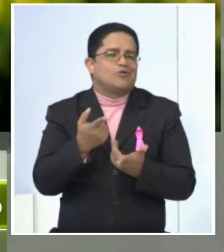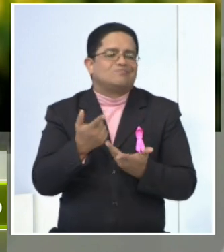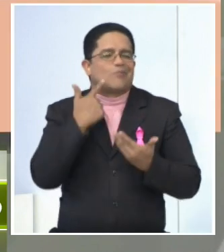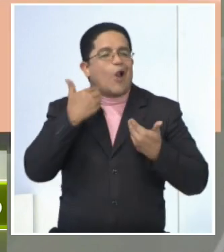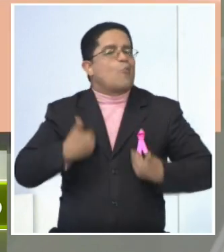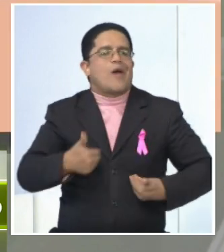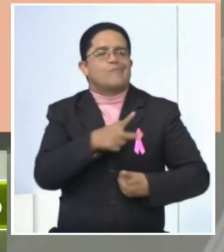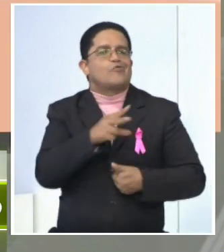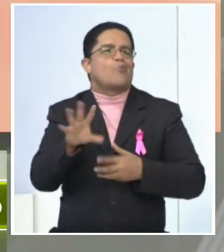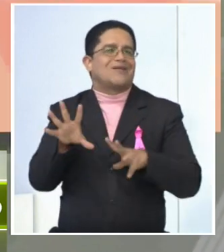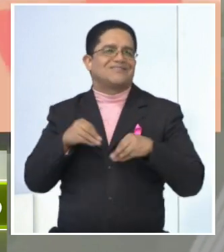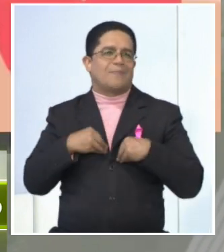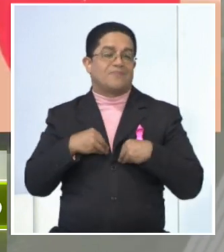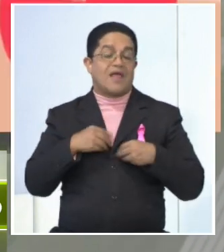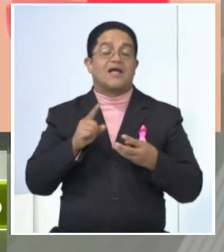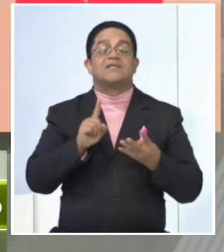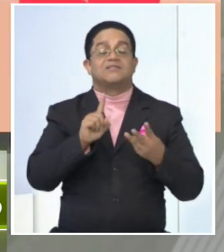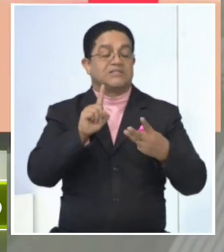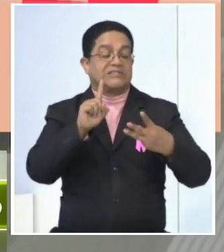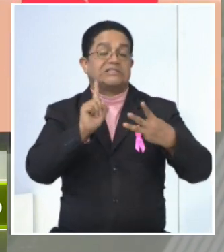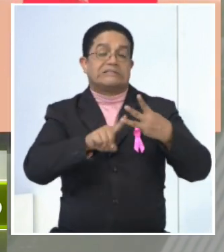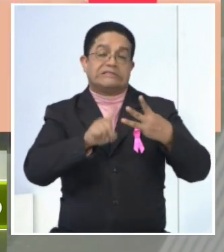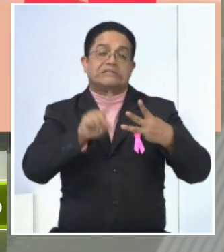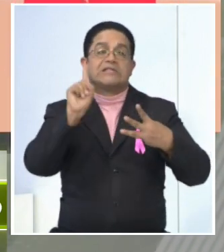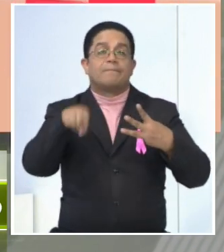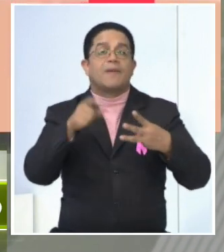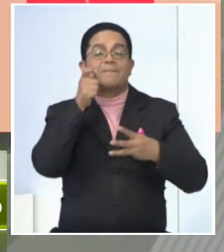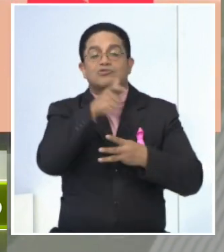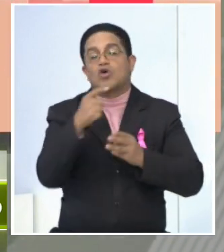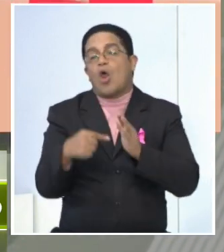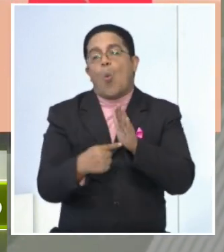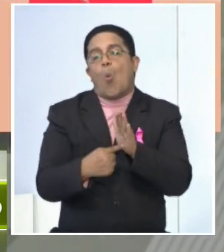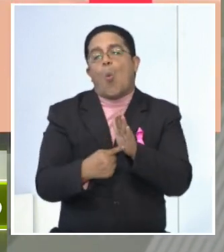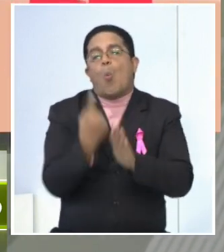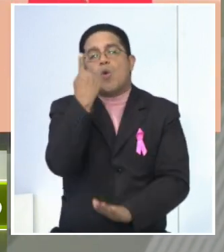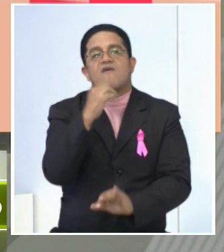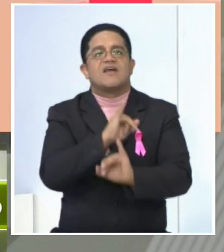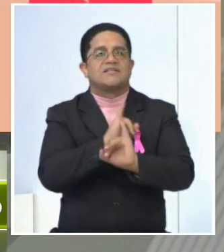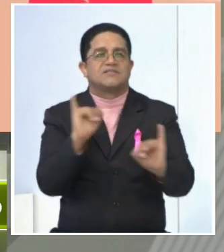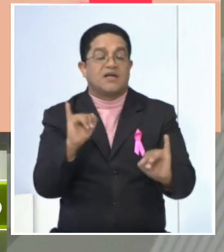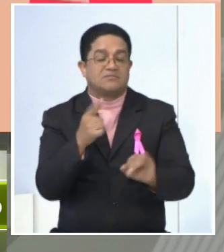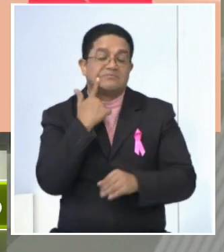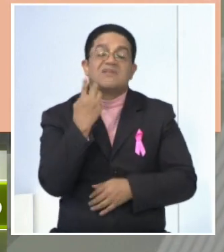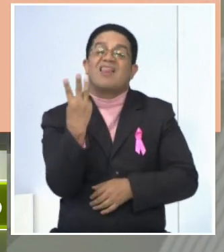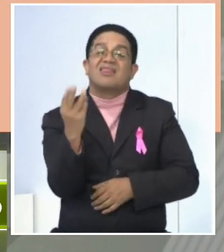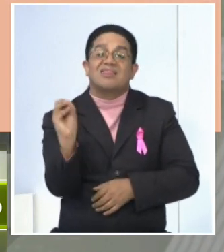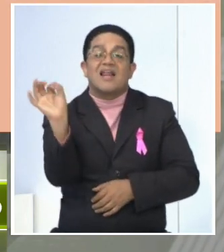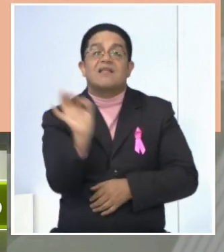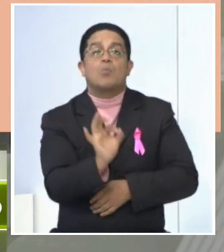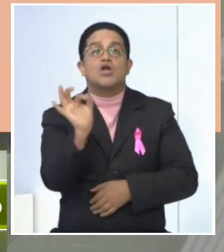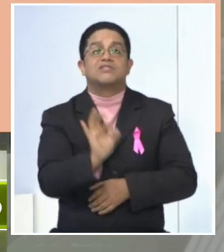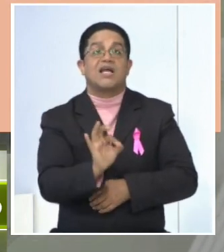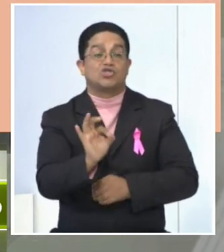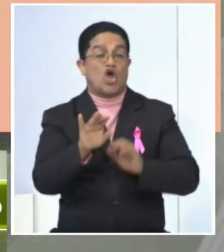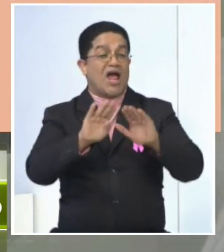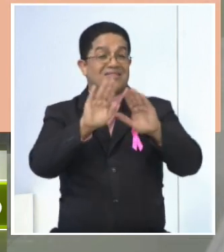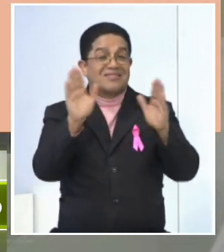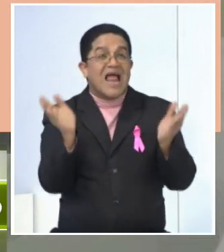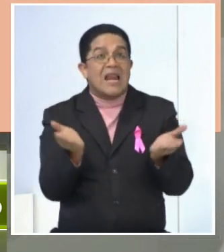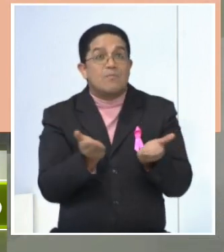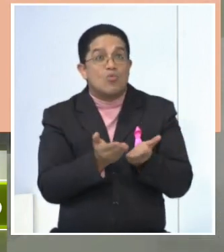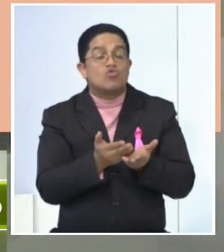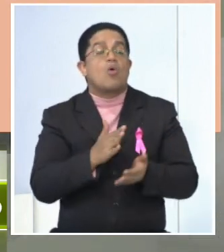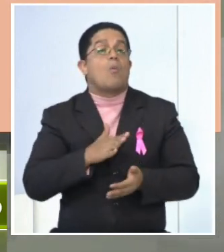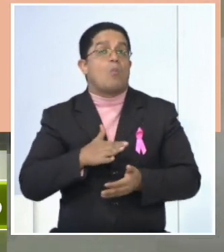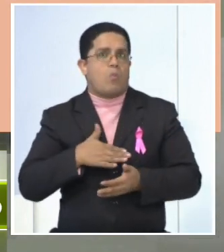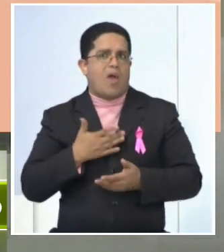Y también está entonces el paciente que hace una reacción una sola vez en su vida y ya. Hay que recordar que el 30% de la población general puede hacer